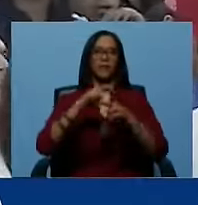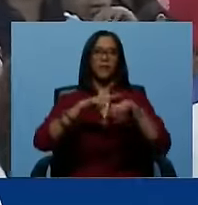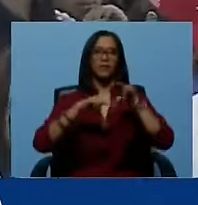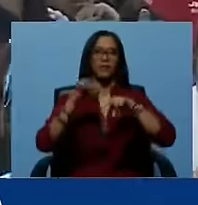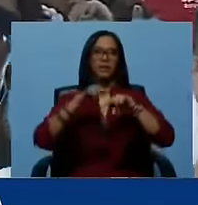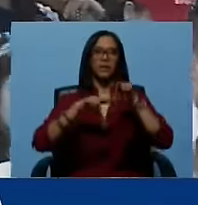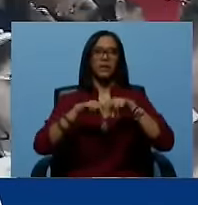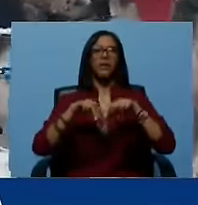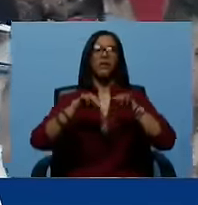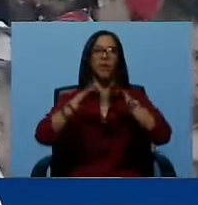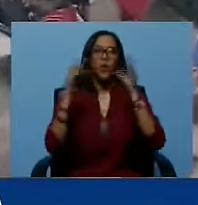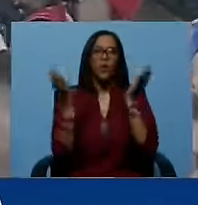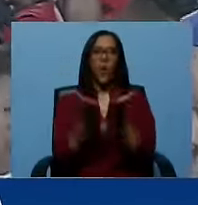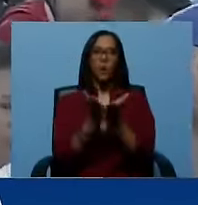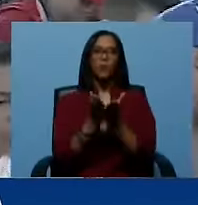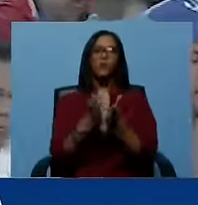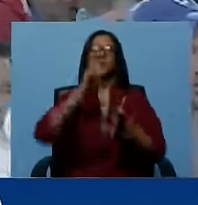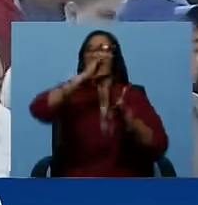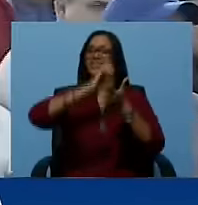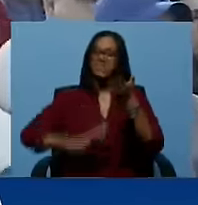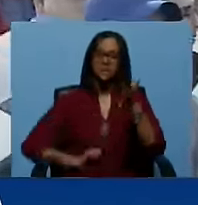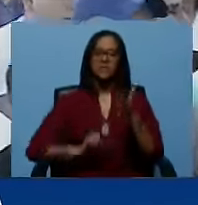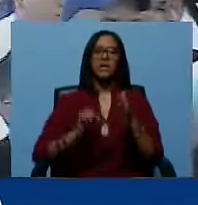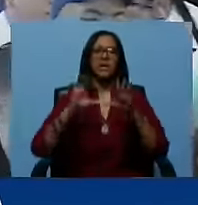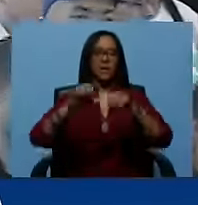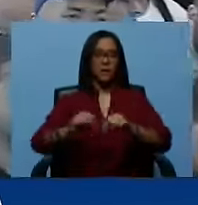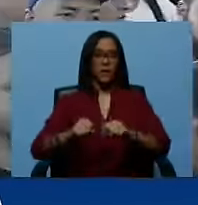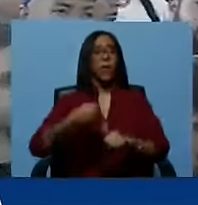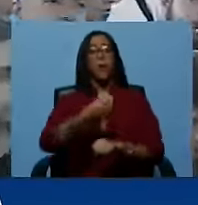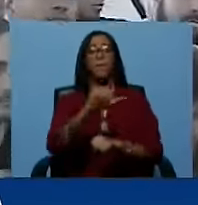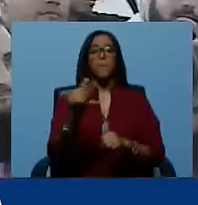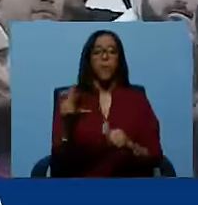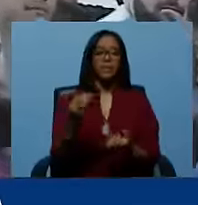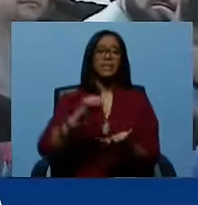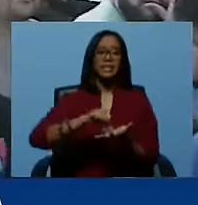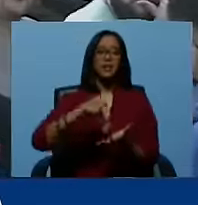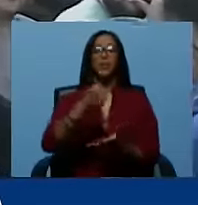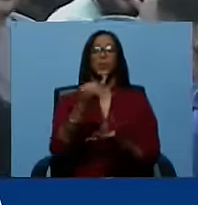sin imperios, multicéntrico y pluricultural. Creemos en la